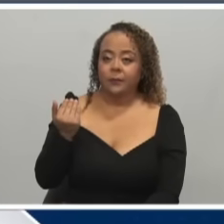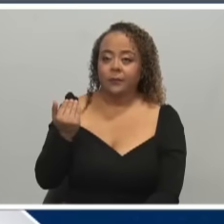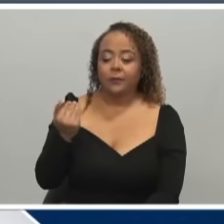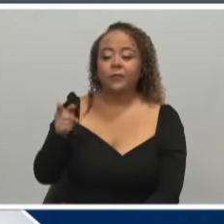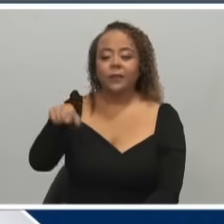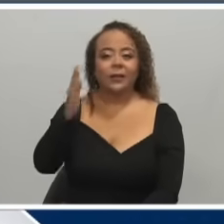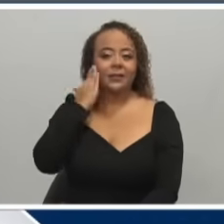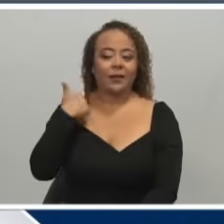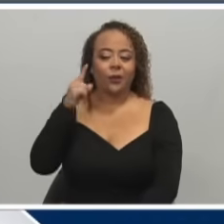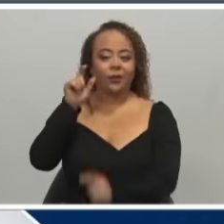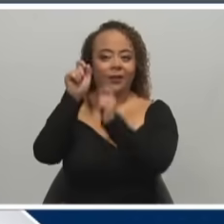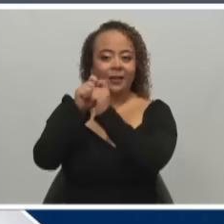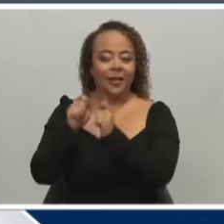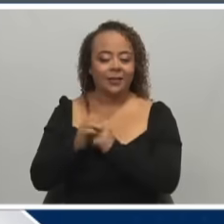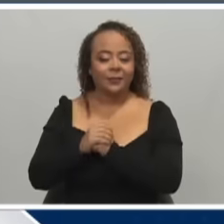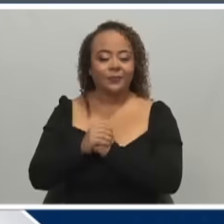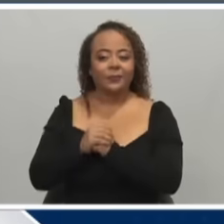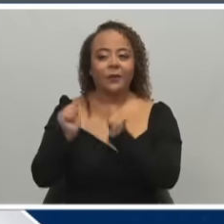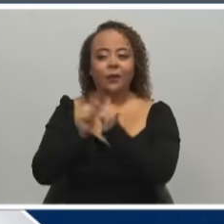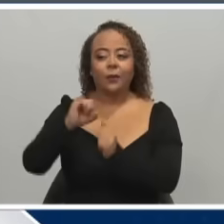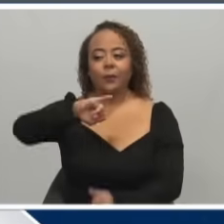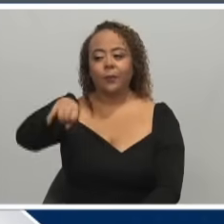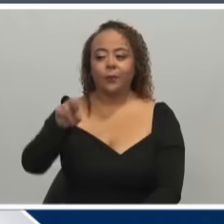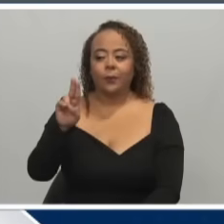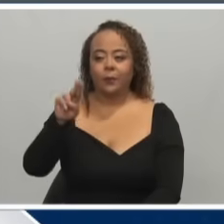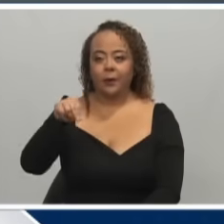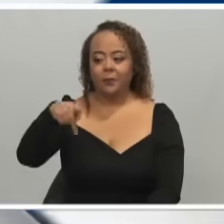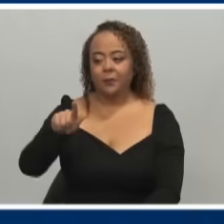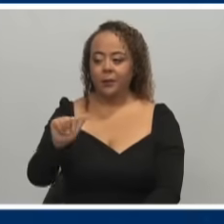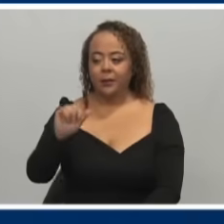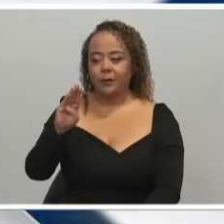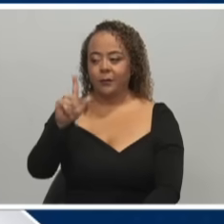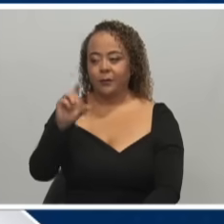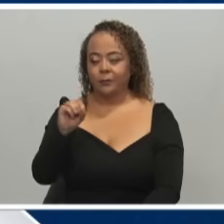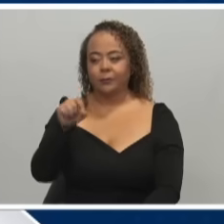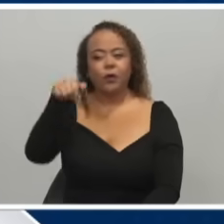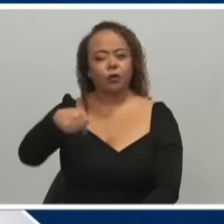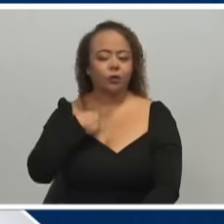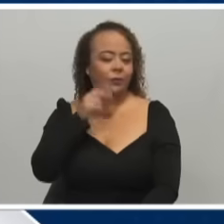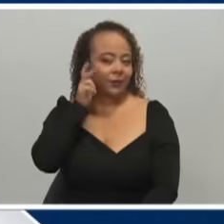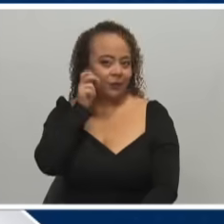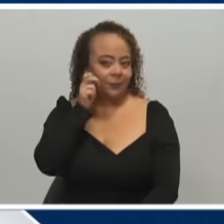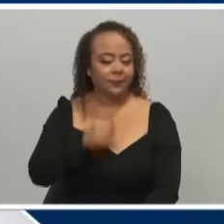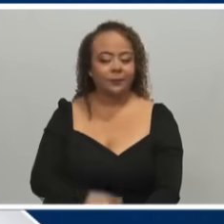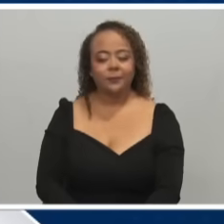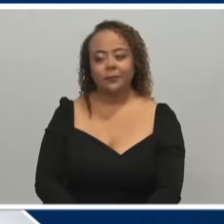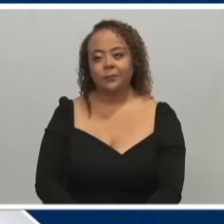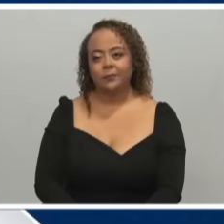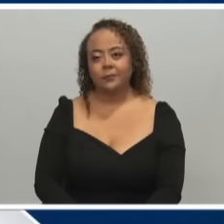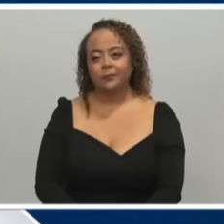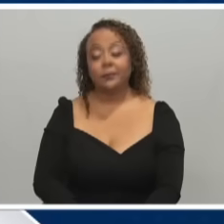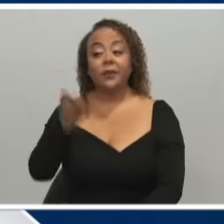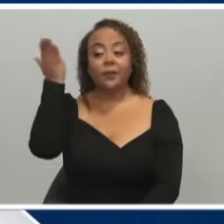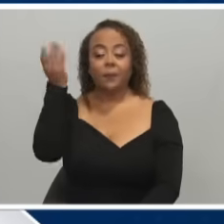ustedes saben que hay un detalle con con Juan Pablo hoy lo lo estaba escuchando en la en la